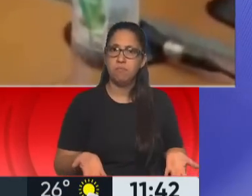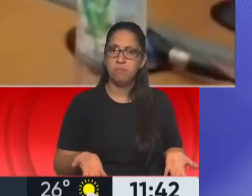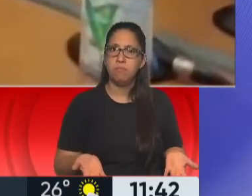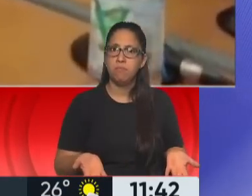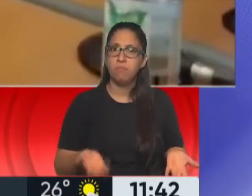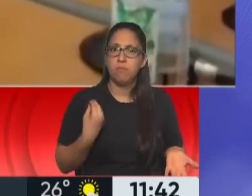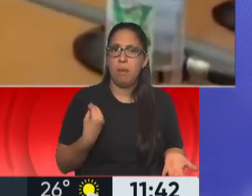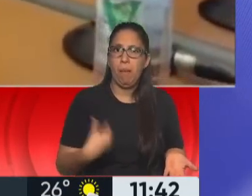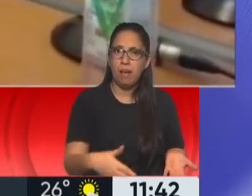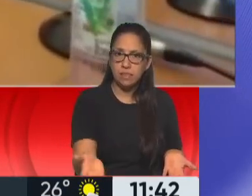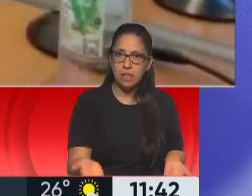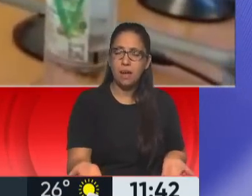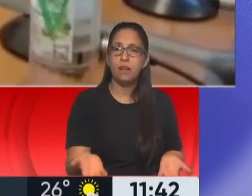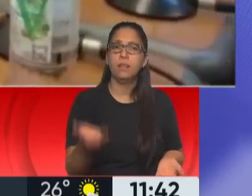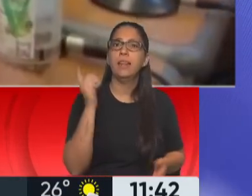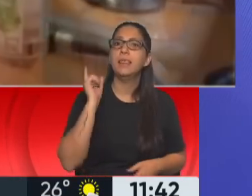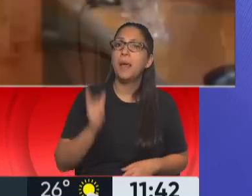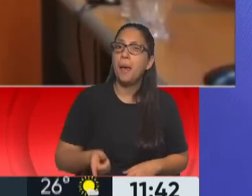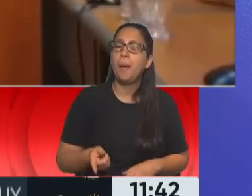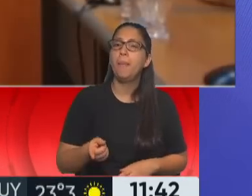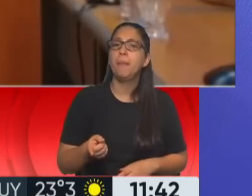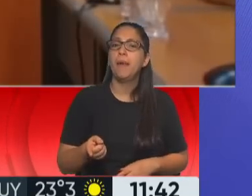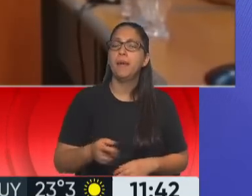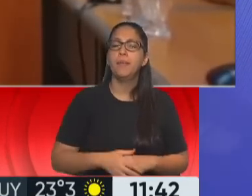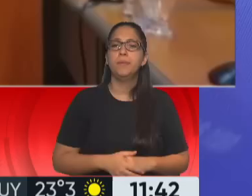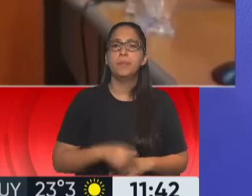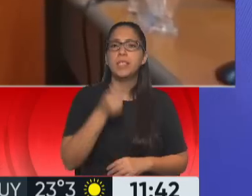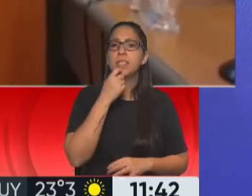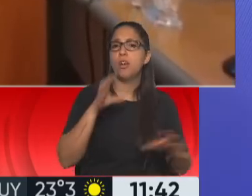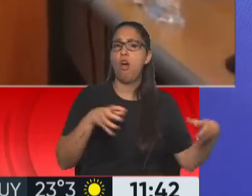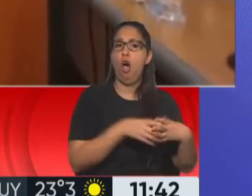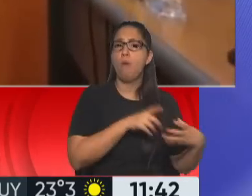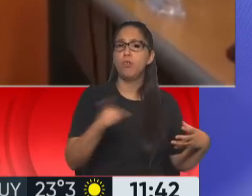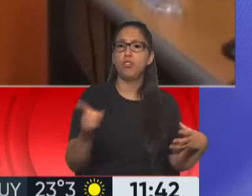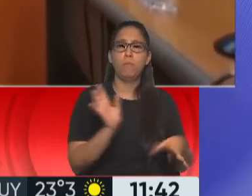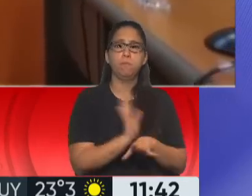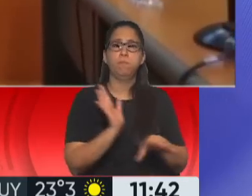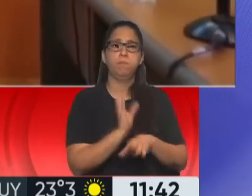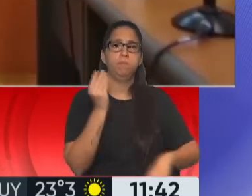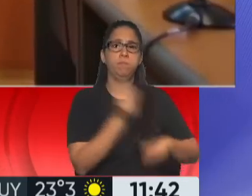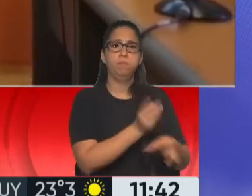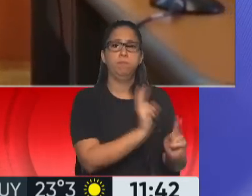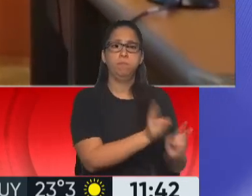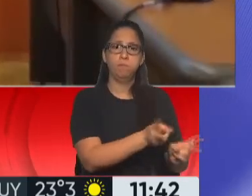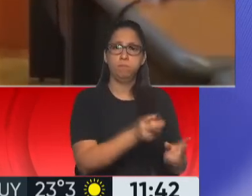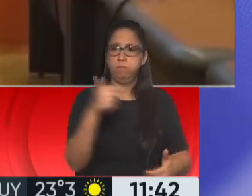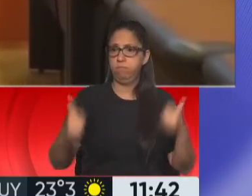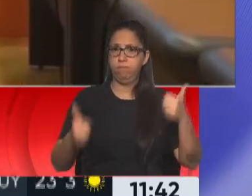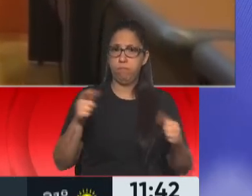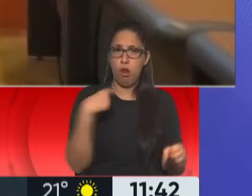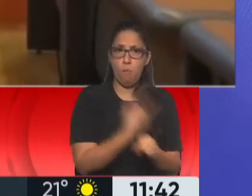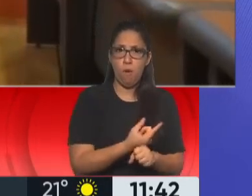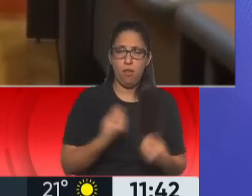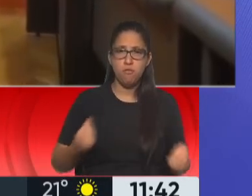básicamente también en función de lo que significaría que la oposición esté proscripta a la hora de hablar de una contienda electoral, Jimé?